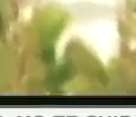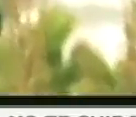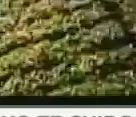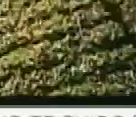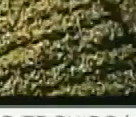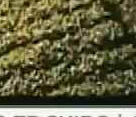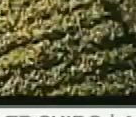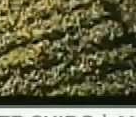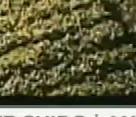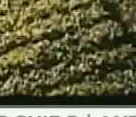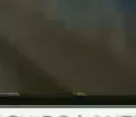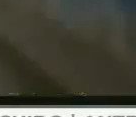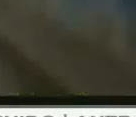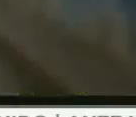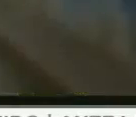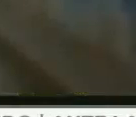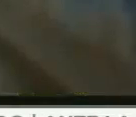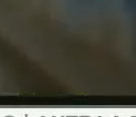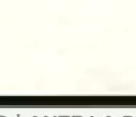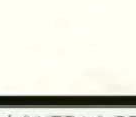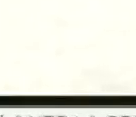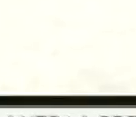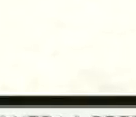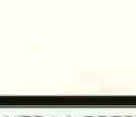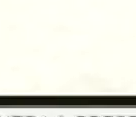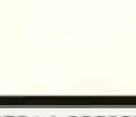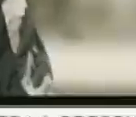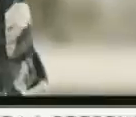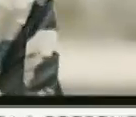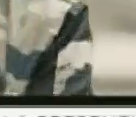que siempre saque ese pecho.